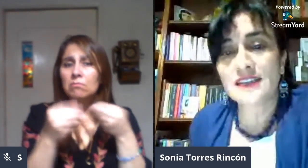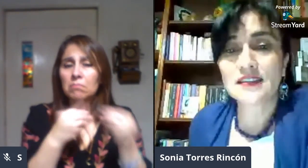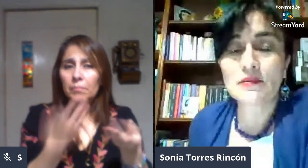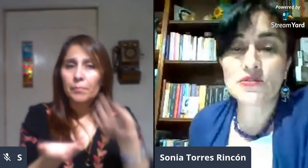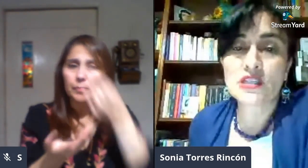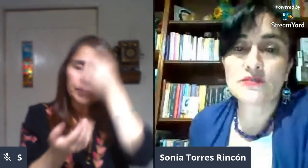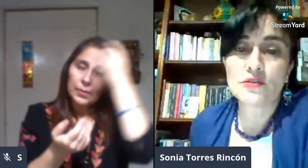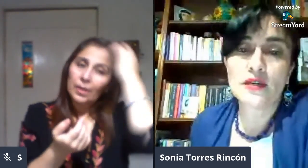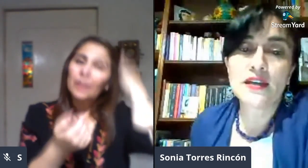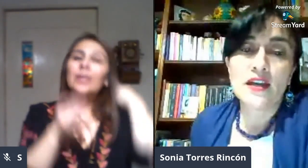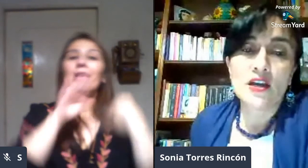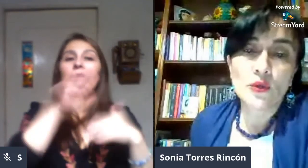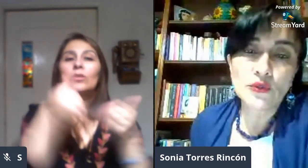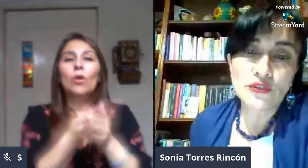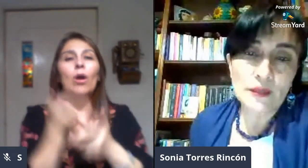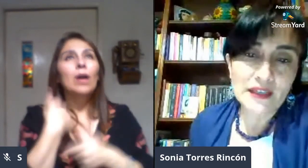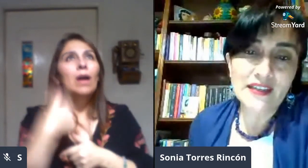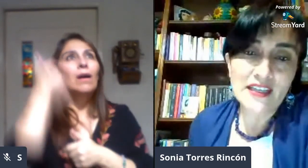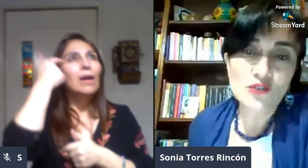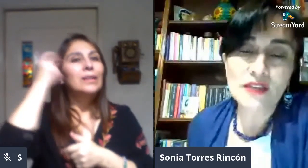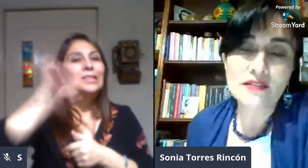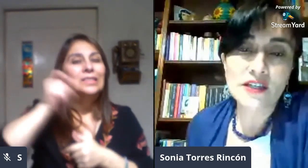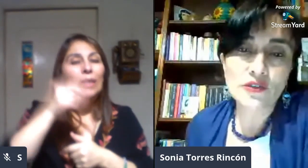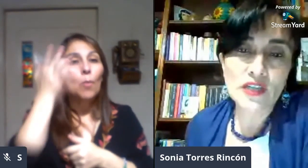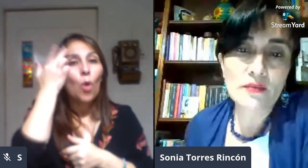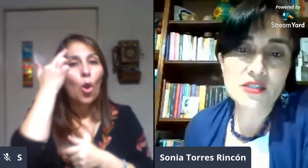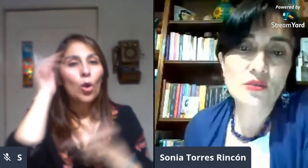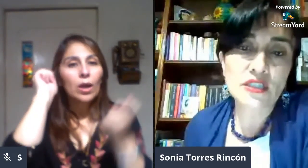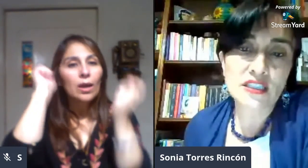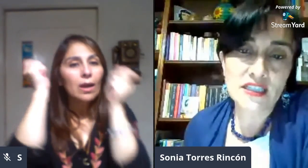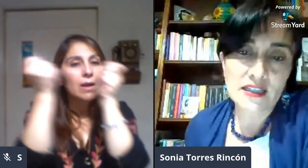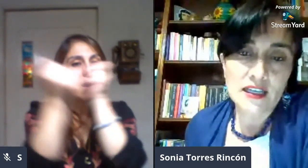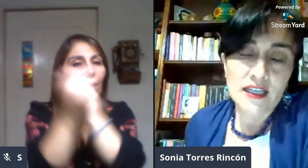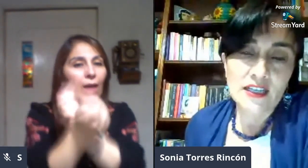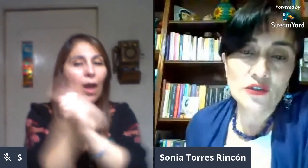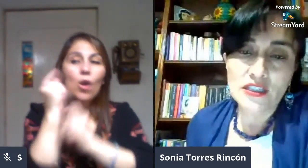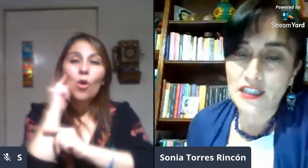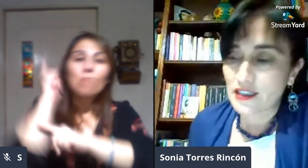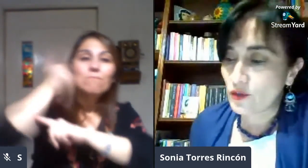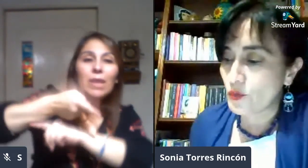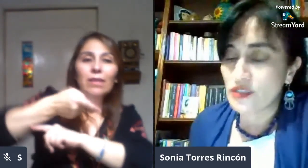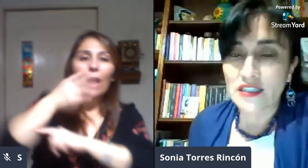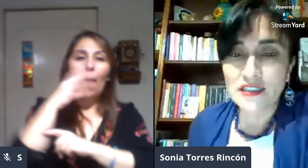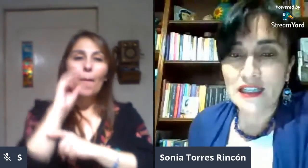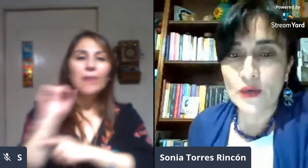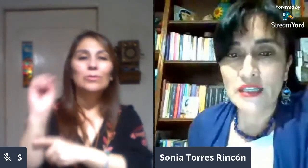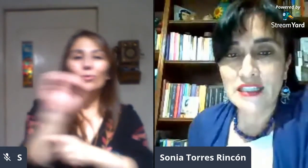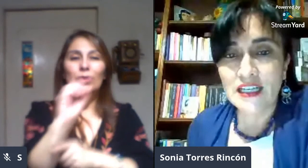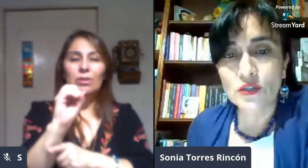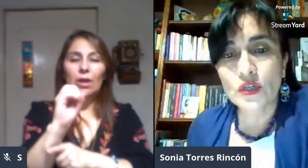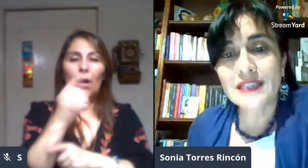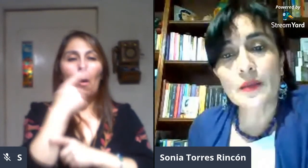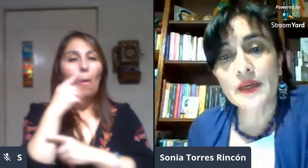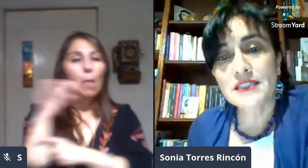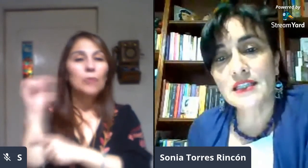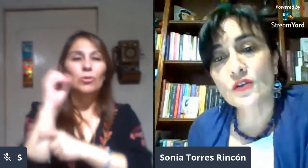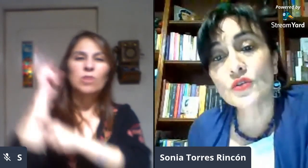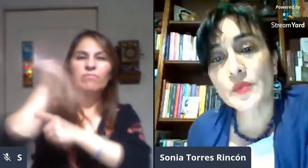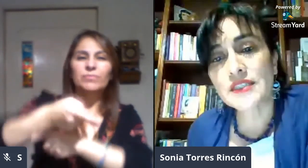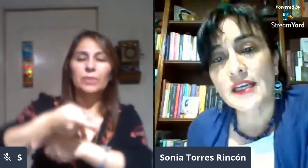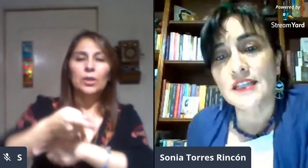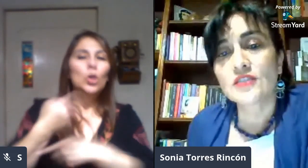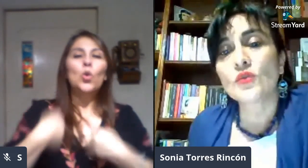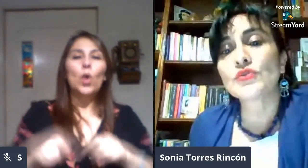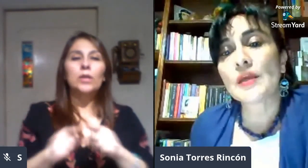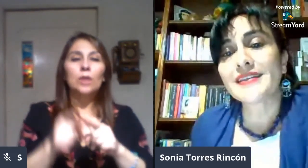que necesitamos transformar justamente esos mandatos de la masculinidad, que no se trata, como dice Rita Laura Segato, de desaparecer a los